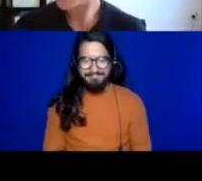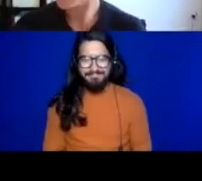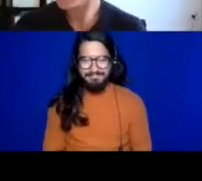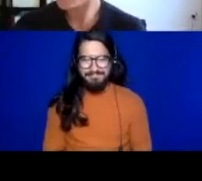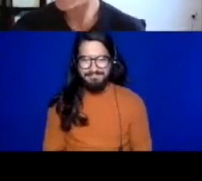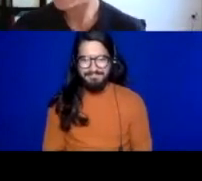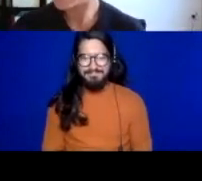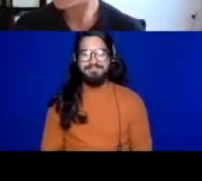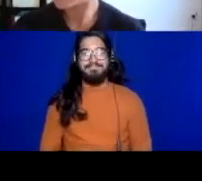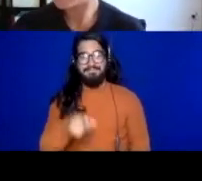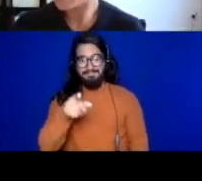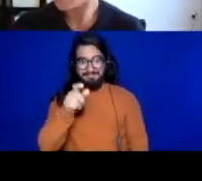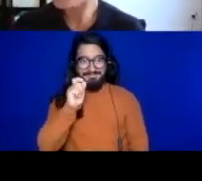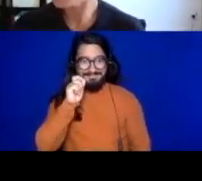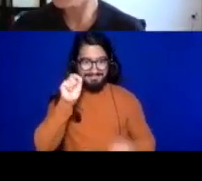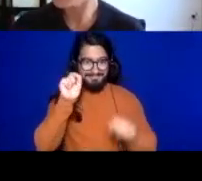forma correcta o apropiada.